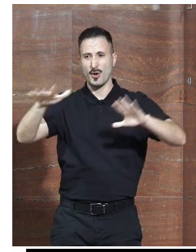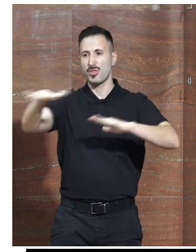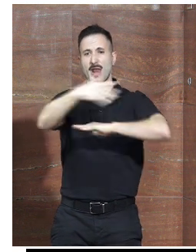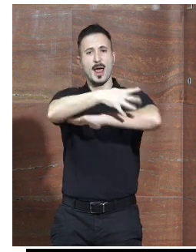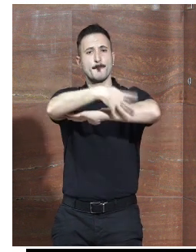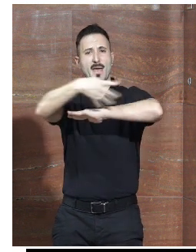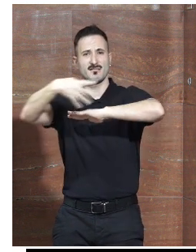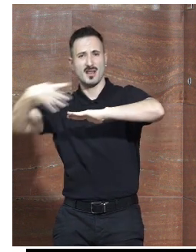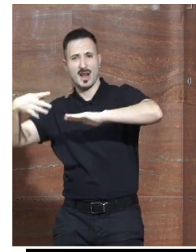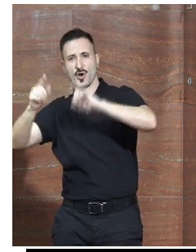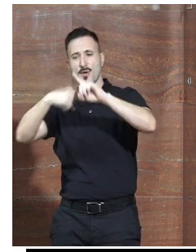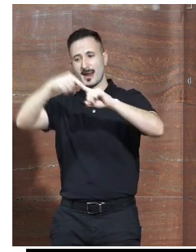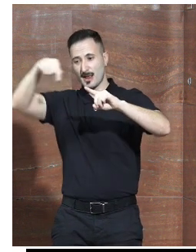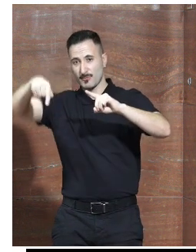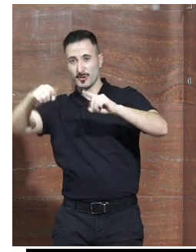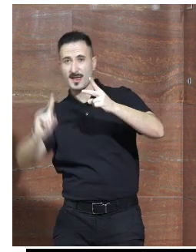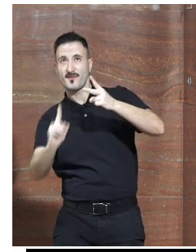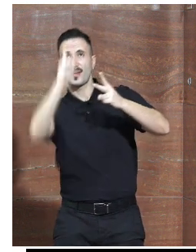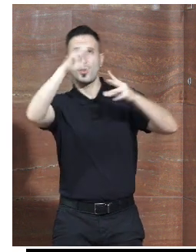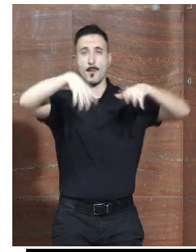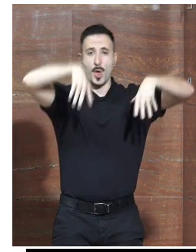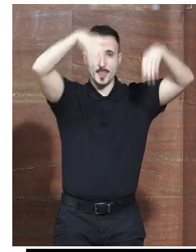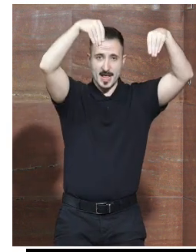parte inferior, en la parte superior la montaña,